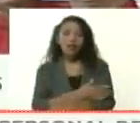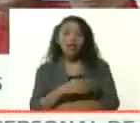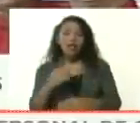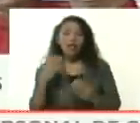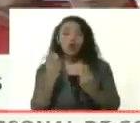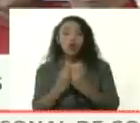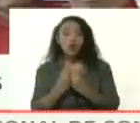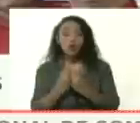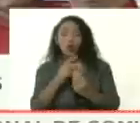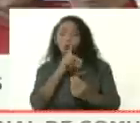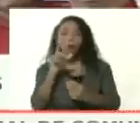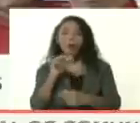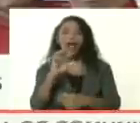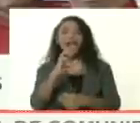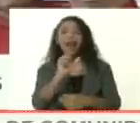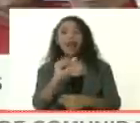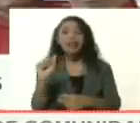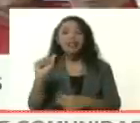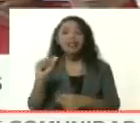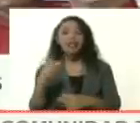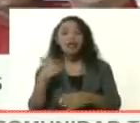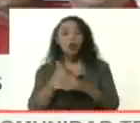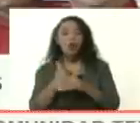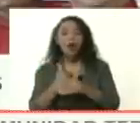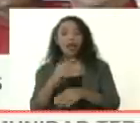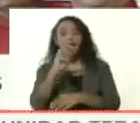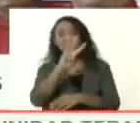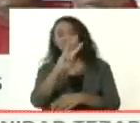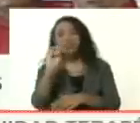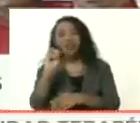gente. Bueno, pongo ejemplo,